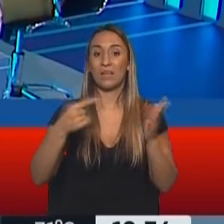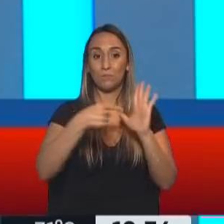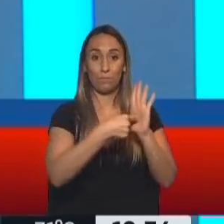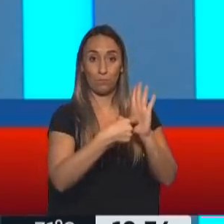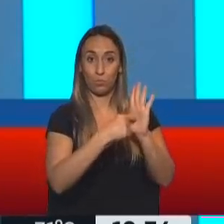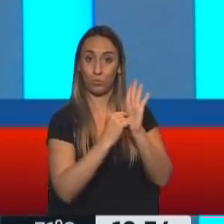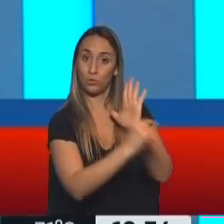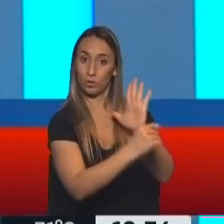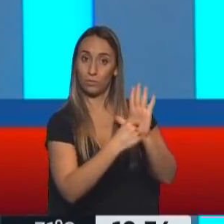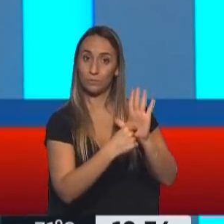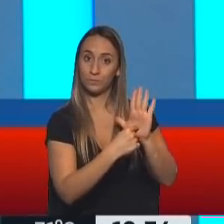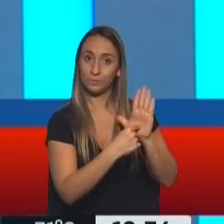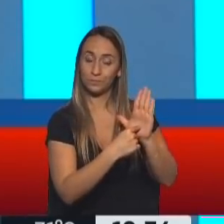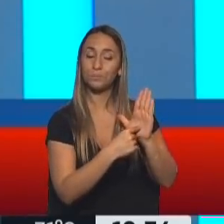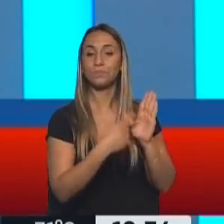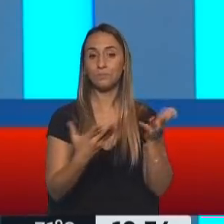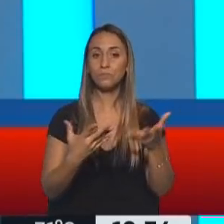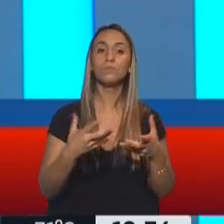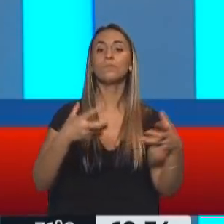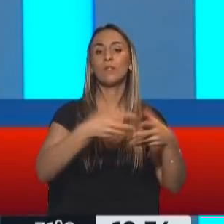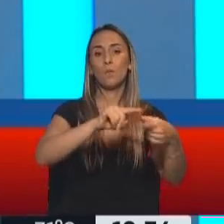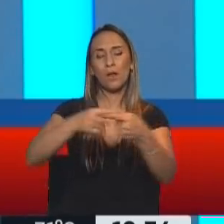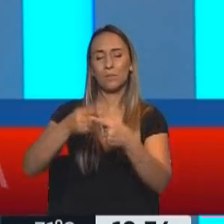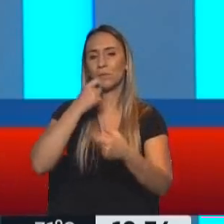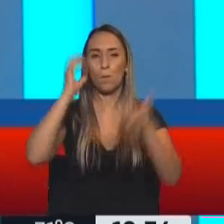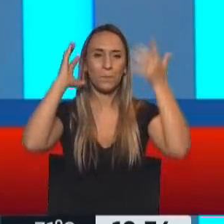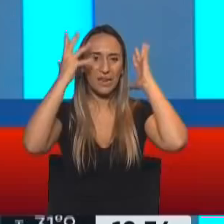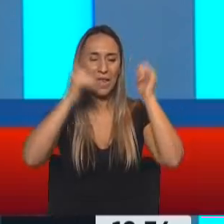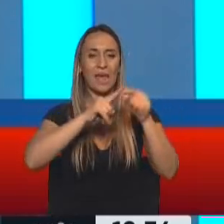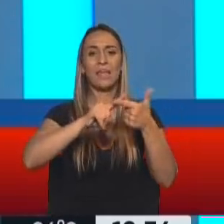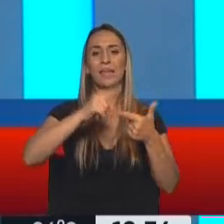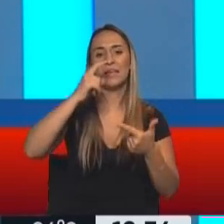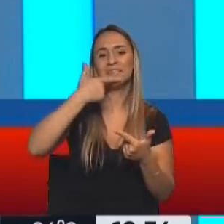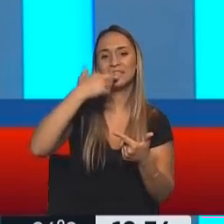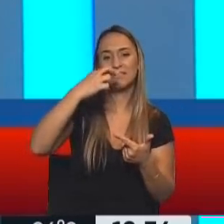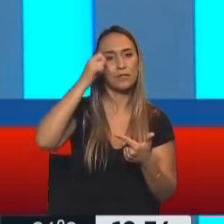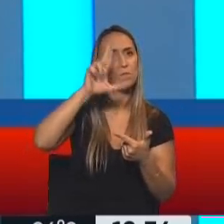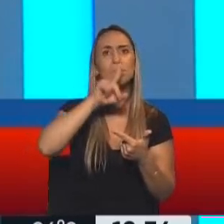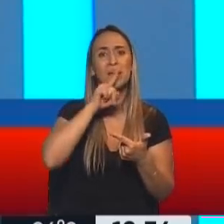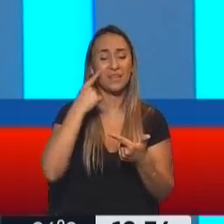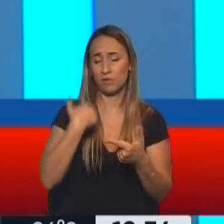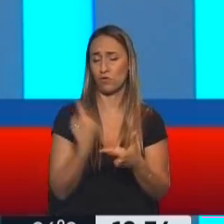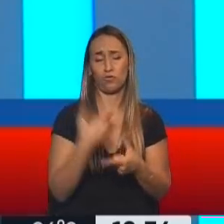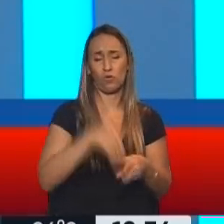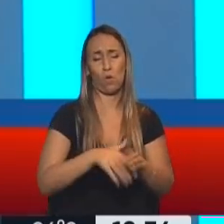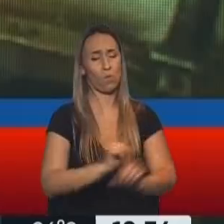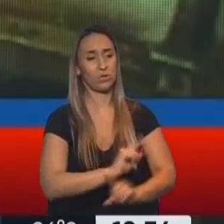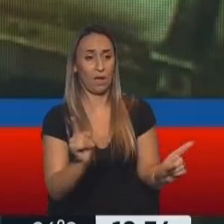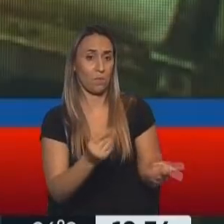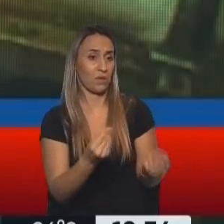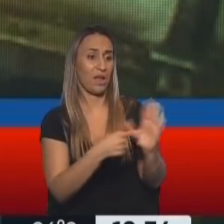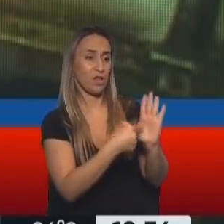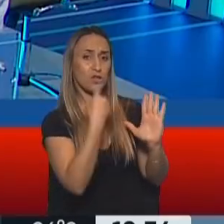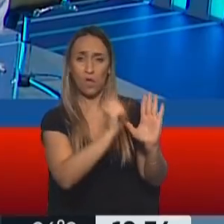por ejemplo, las fuerzas políticas representadas por Javier Milei, Expert y demás, dicen no lo votamos, justamente porque no presentan reformas